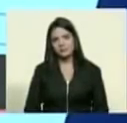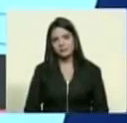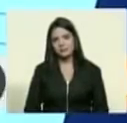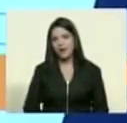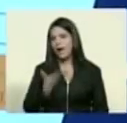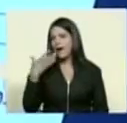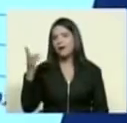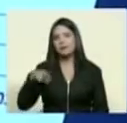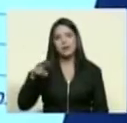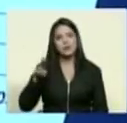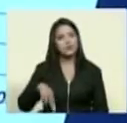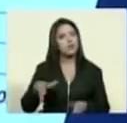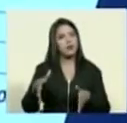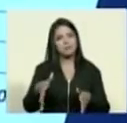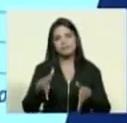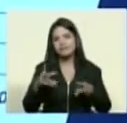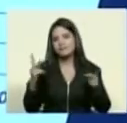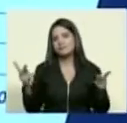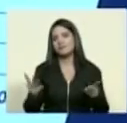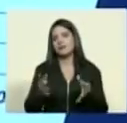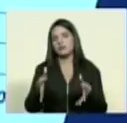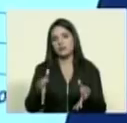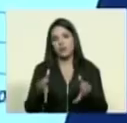Nunca antes habíamos obtenido esta victoria.